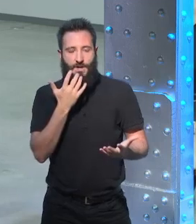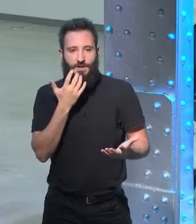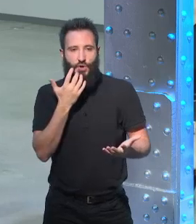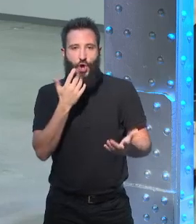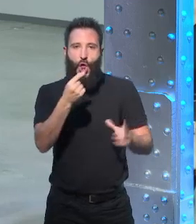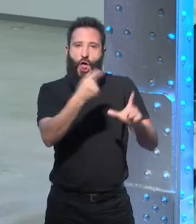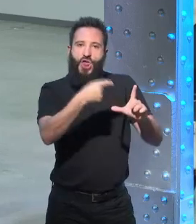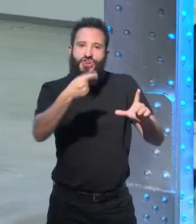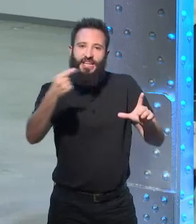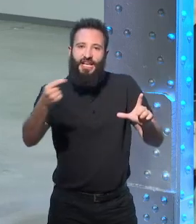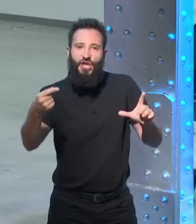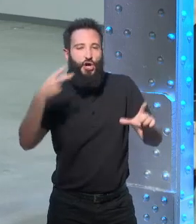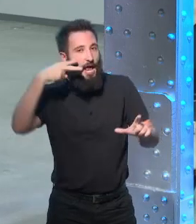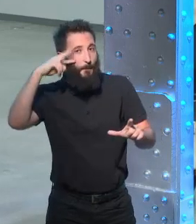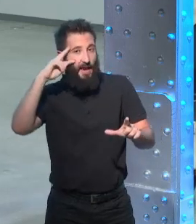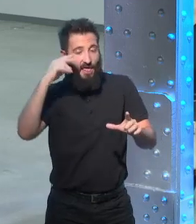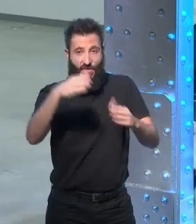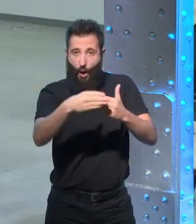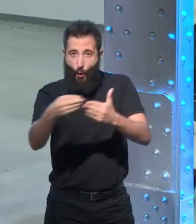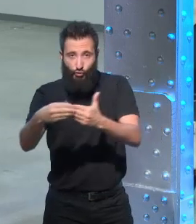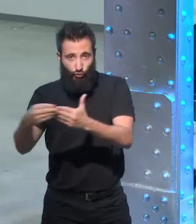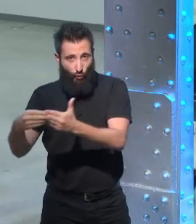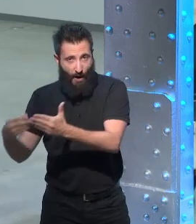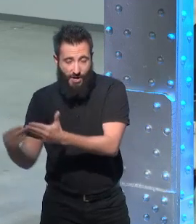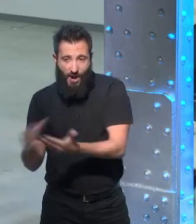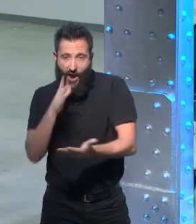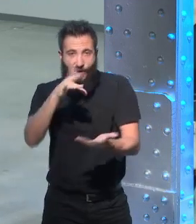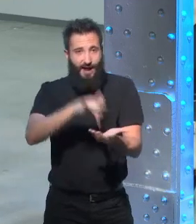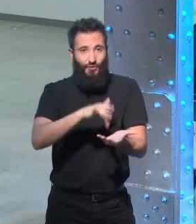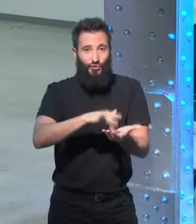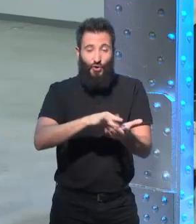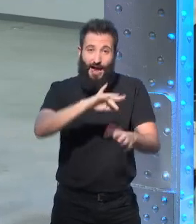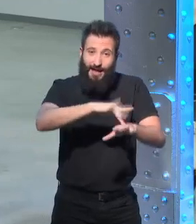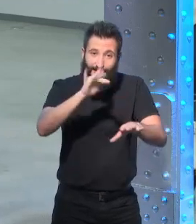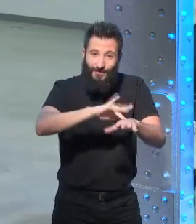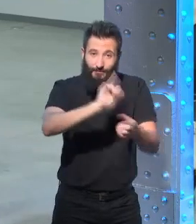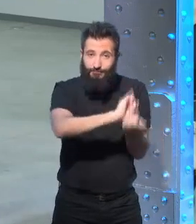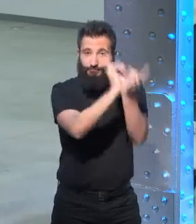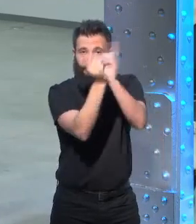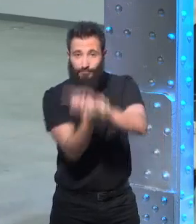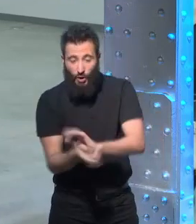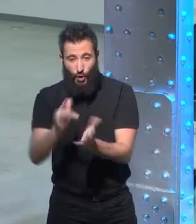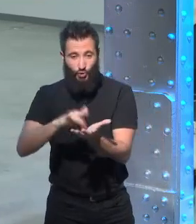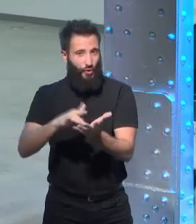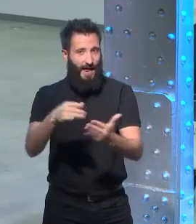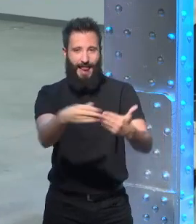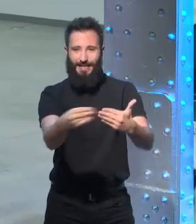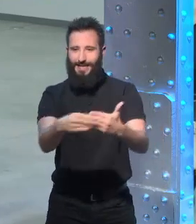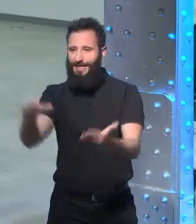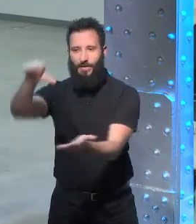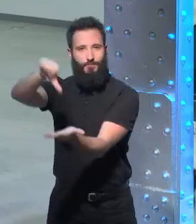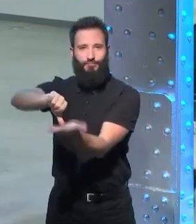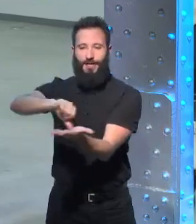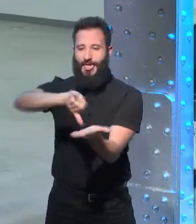los diseñadores de experiencia de usuario, que ahora con la transformación digital el cliente tiene que estar en el centro de todas las